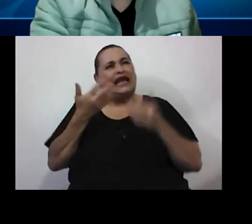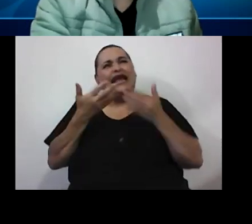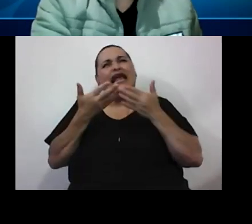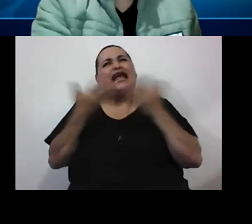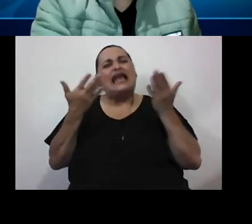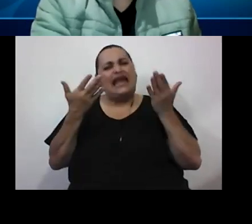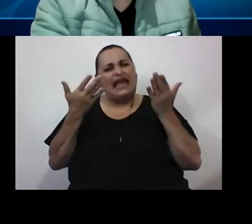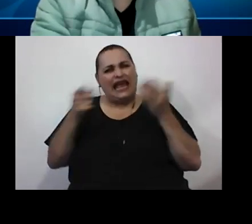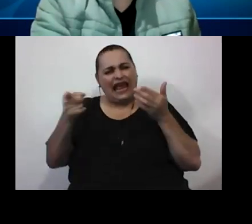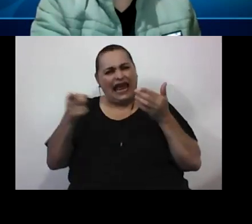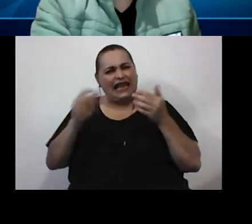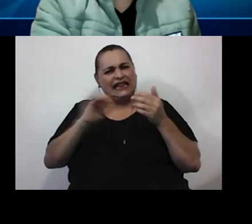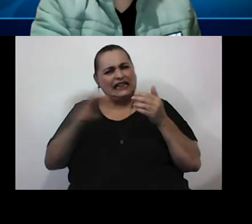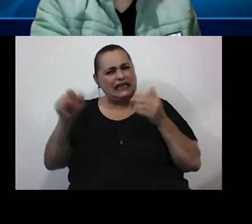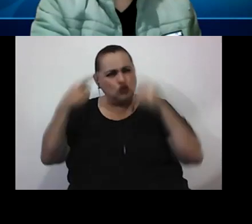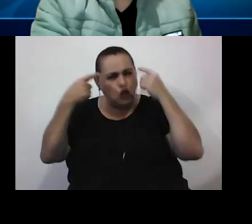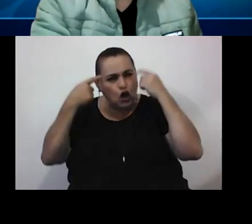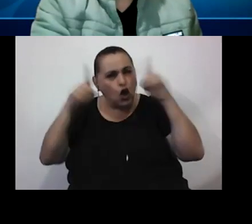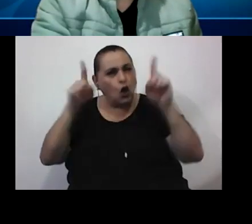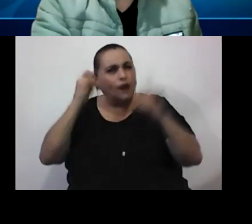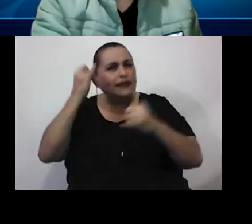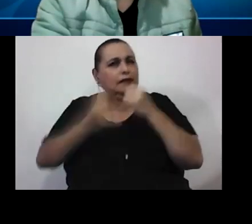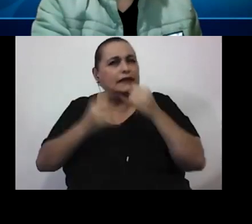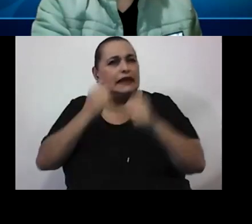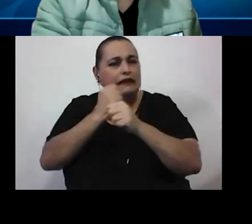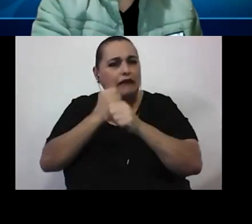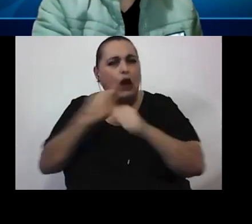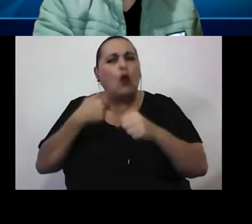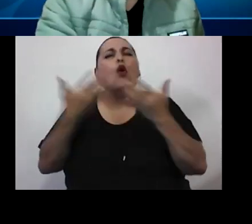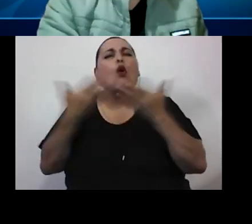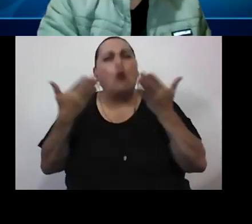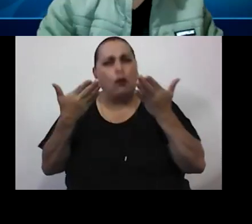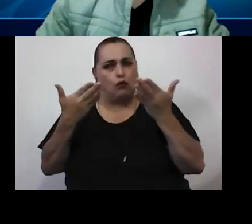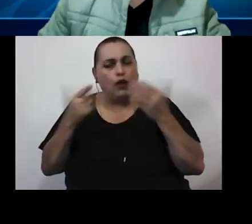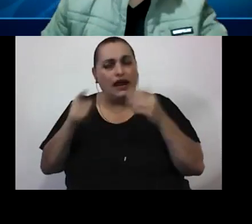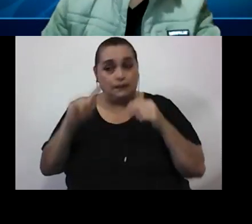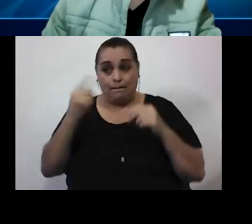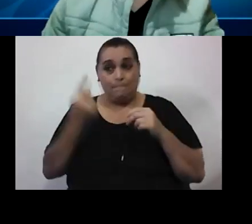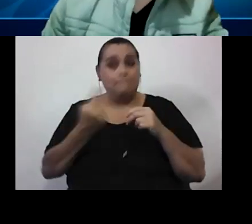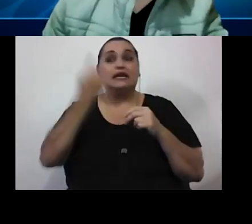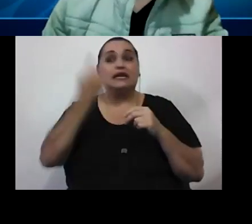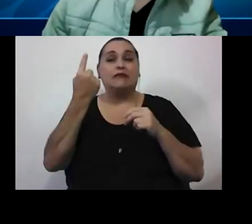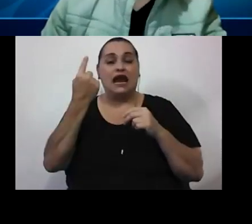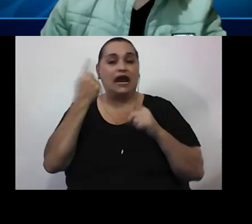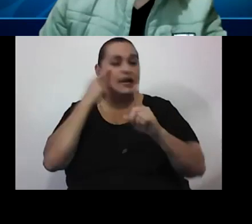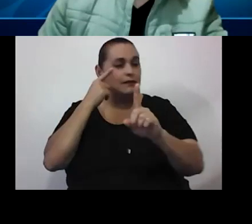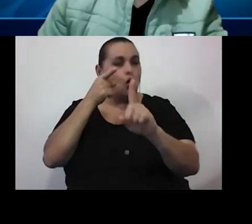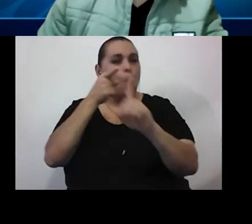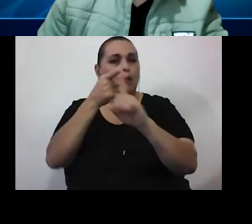logre ese día, logre al final del día? Y ese es nuestro primer trayecto hacia un objetivo.